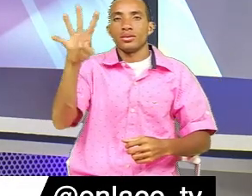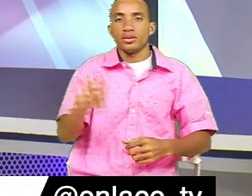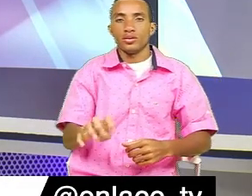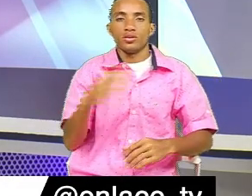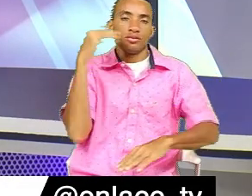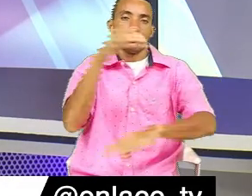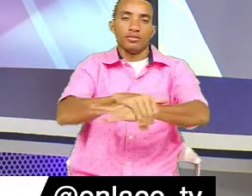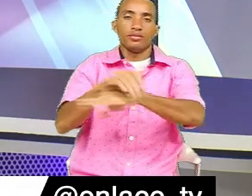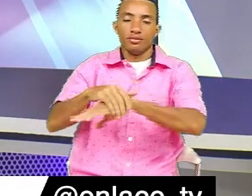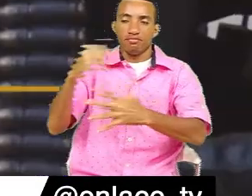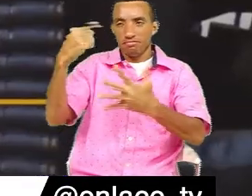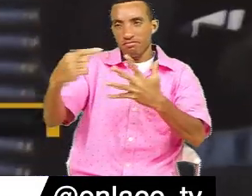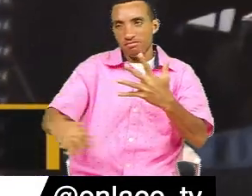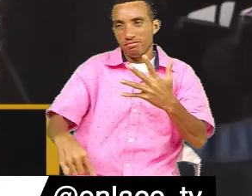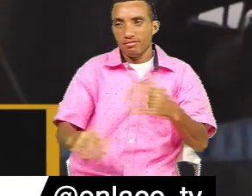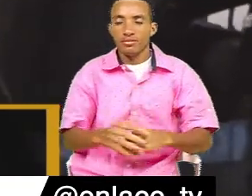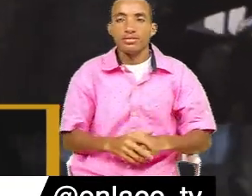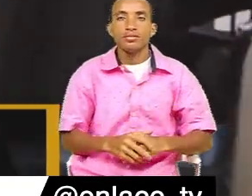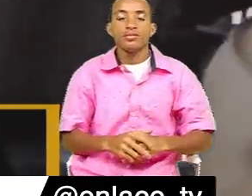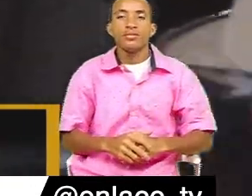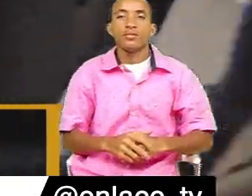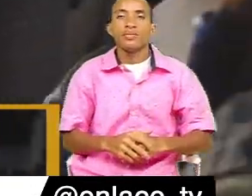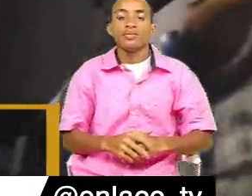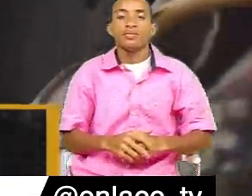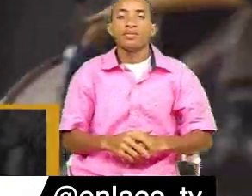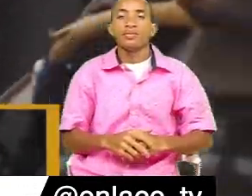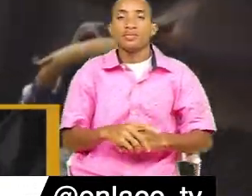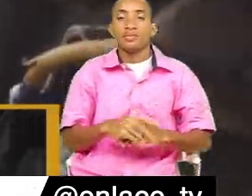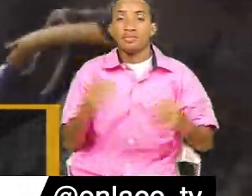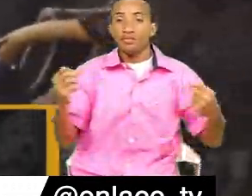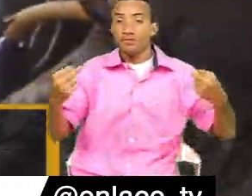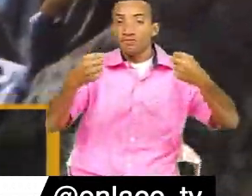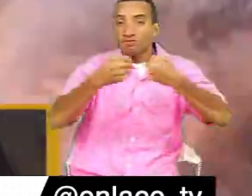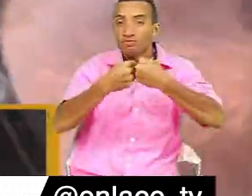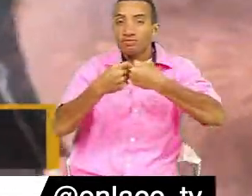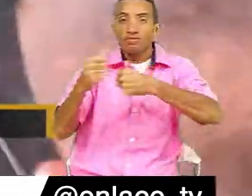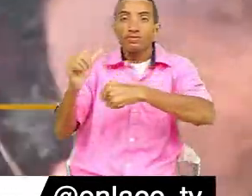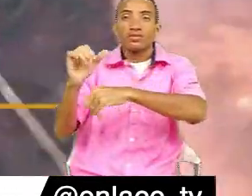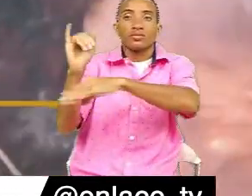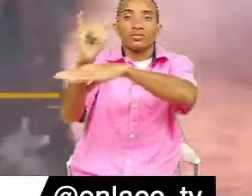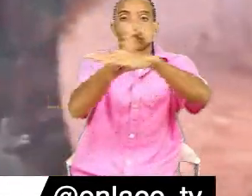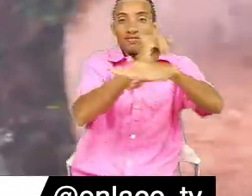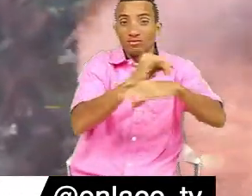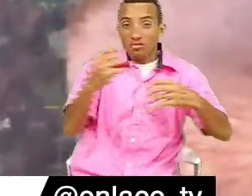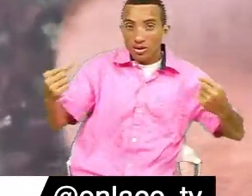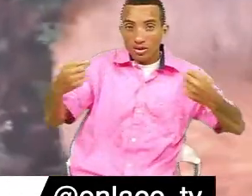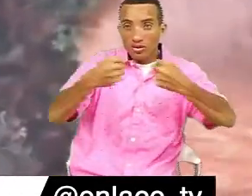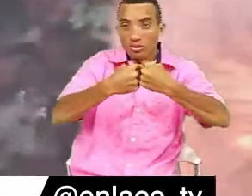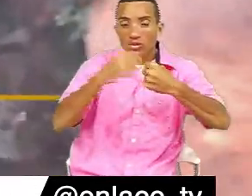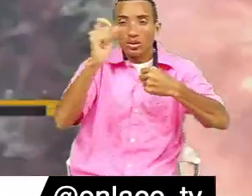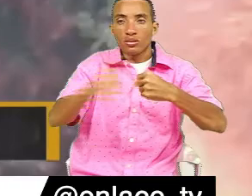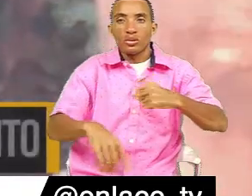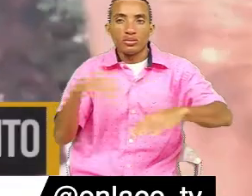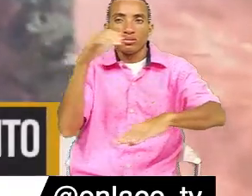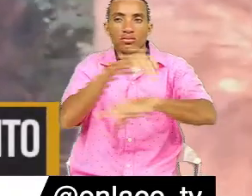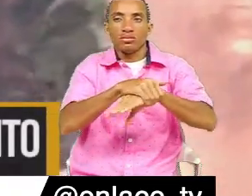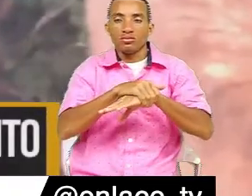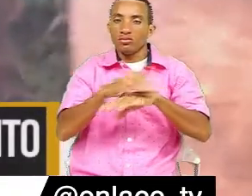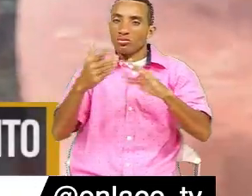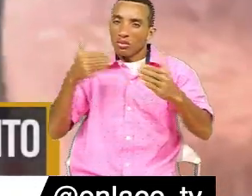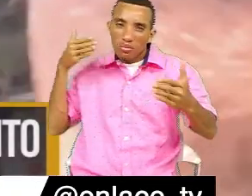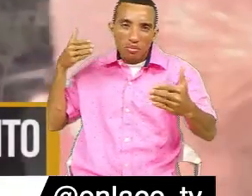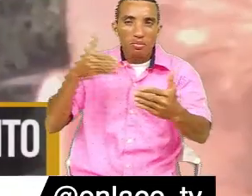delitos. En operaciones conjuntas con otras instituciones se han logrado los resultados como neutralizaciones, golpes contundentes